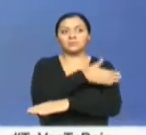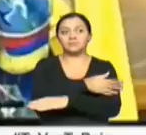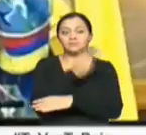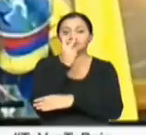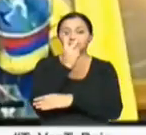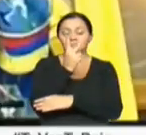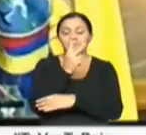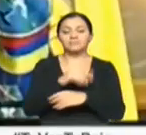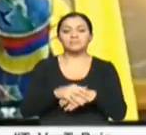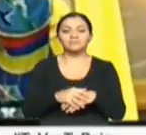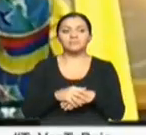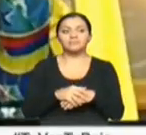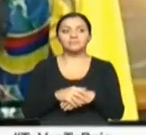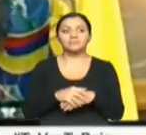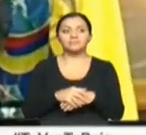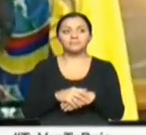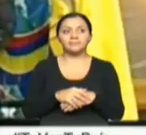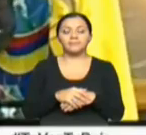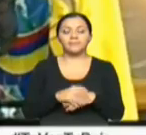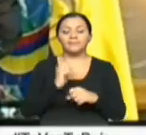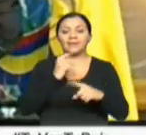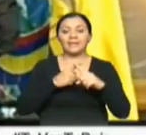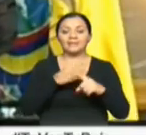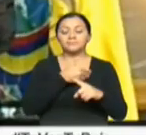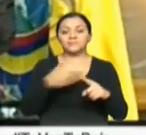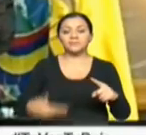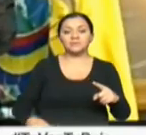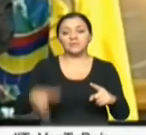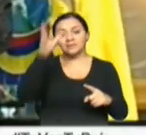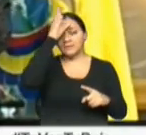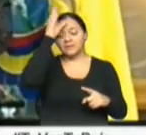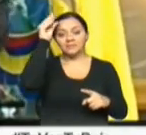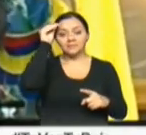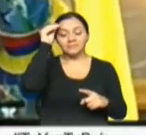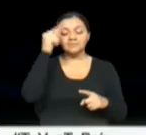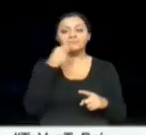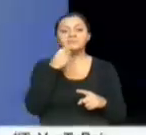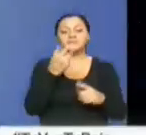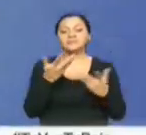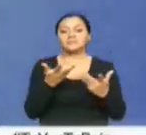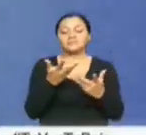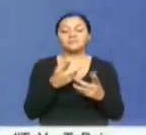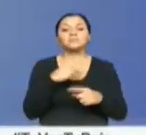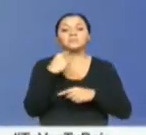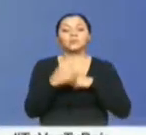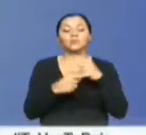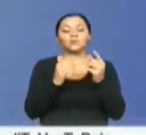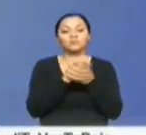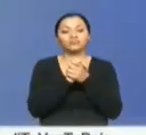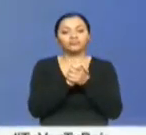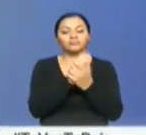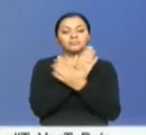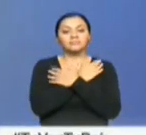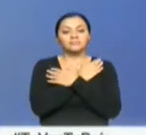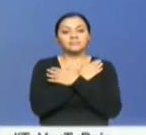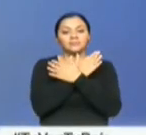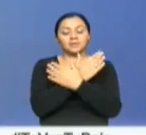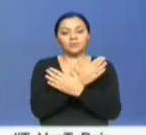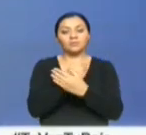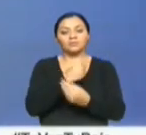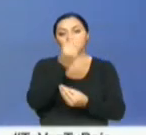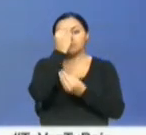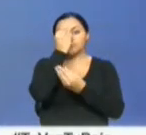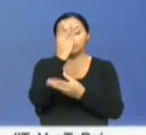2017. Mientras que la exmandataria argentina Cristina Fernández señaló: "En cálido y afectuoso saludo, me transmitió